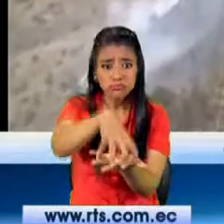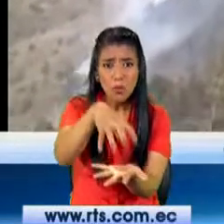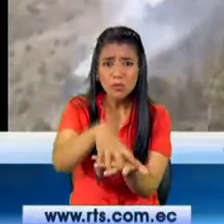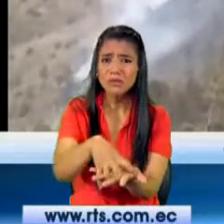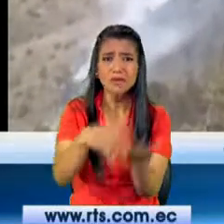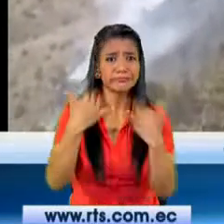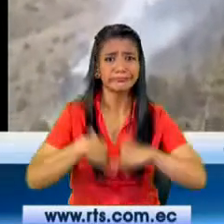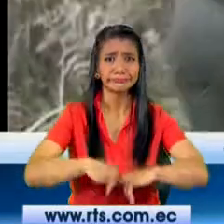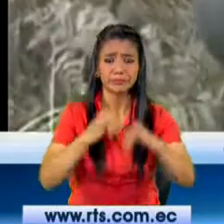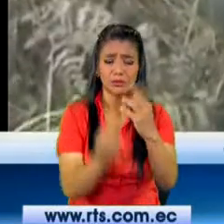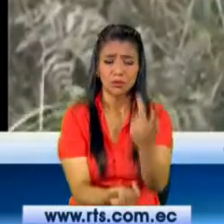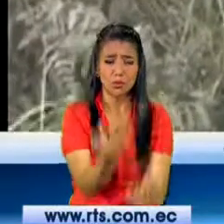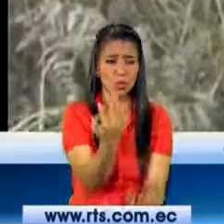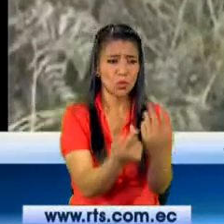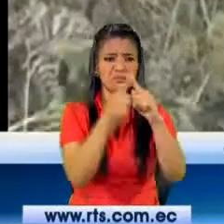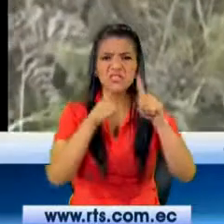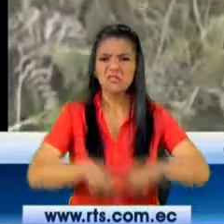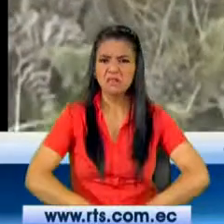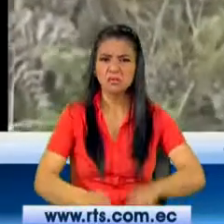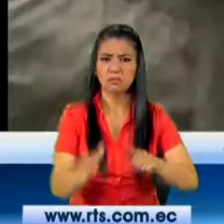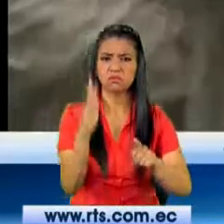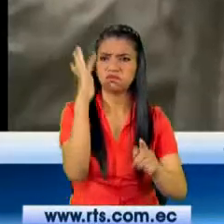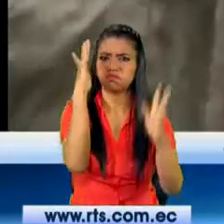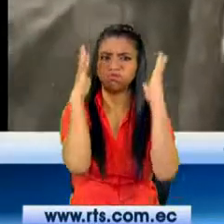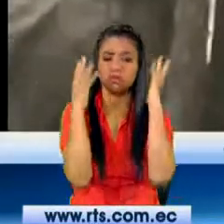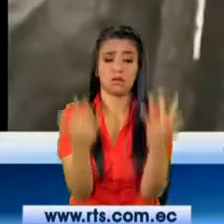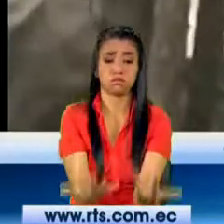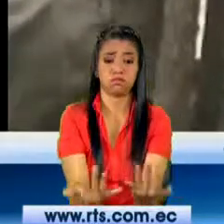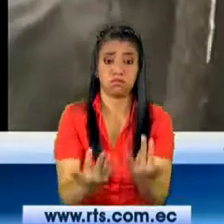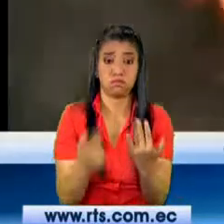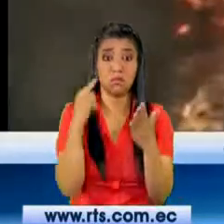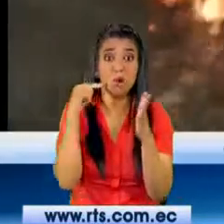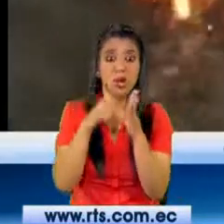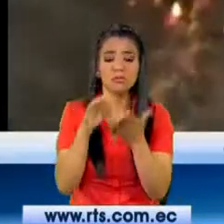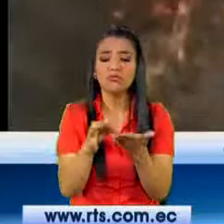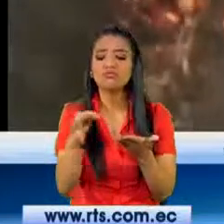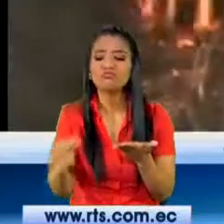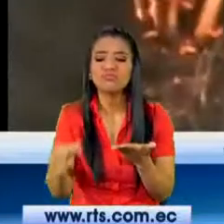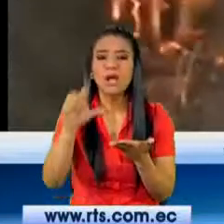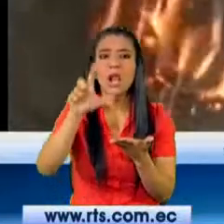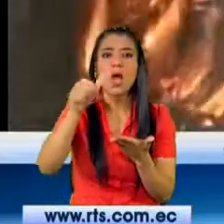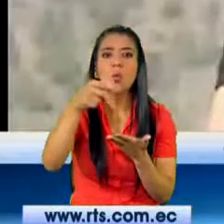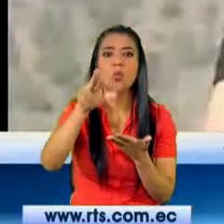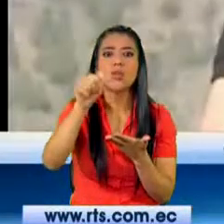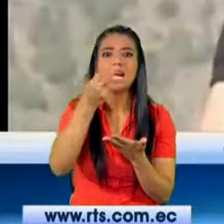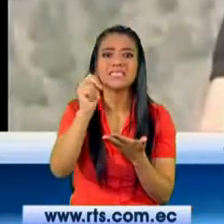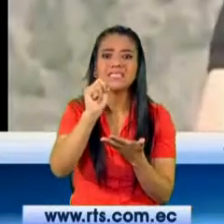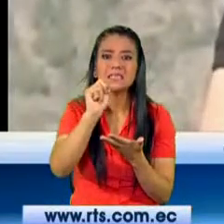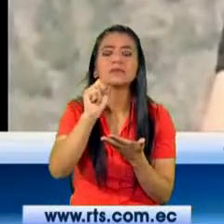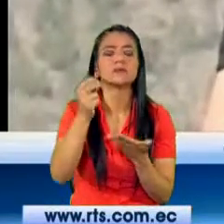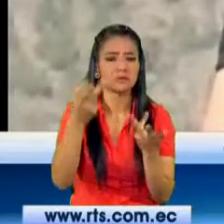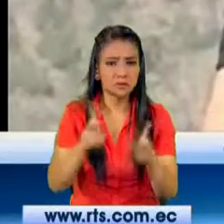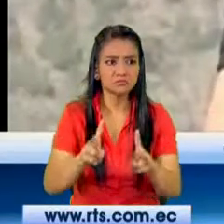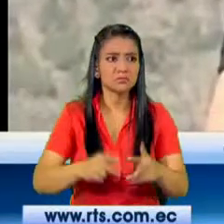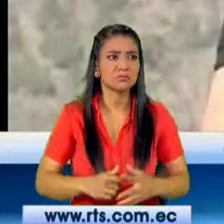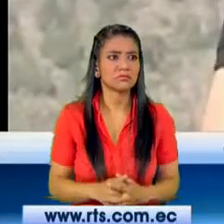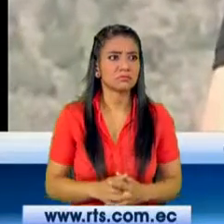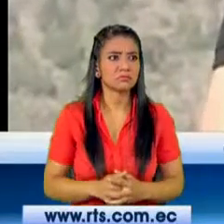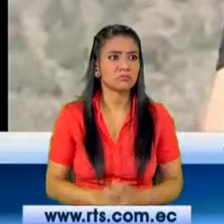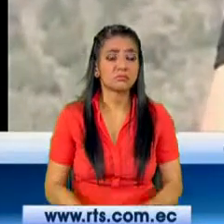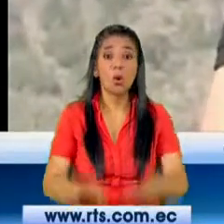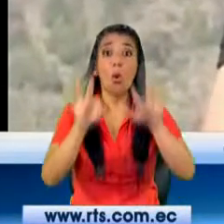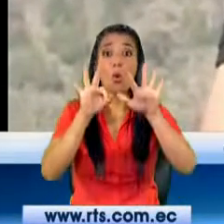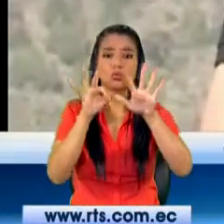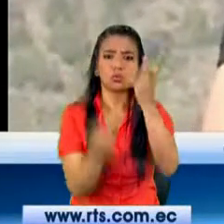Las llamas han consumido todo tipo de vegetación. Tal es el caso del sector Las Lagunas del Villonaco. Son 8 incendios forestales